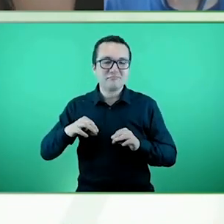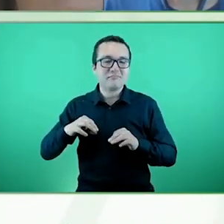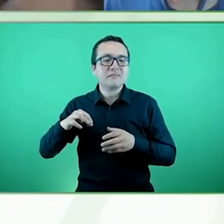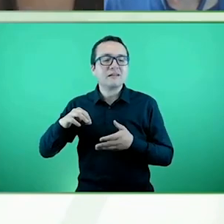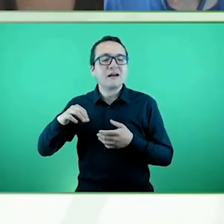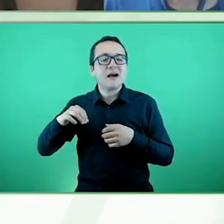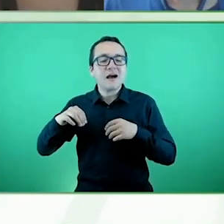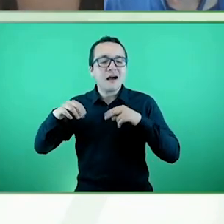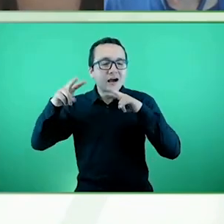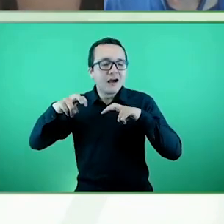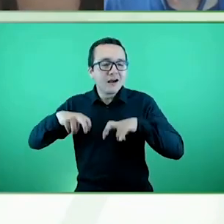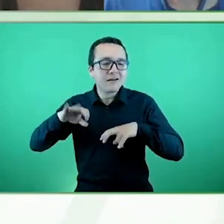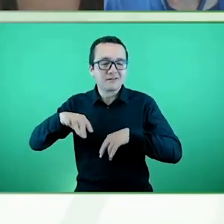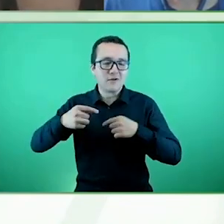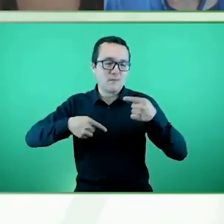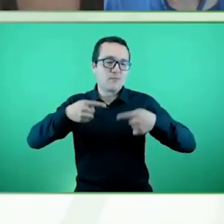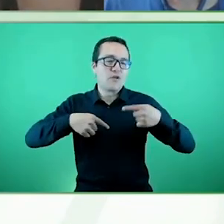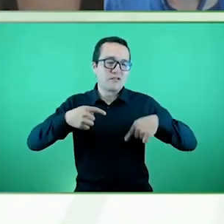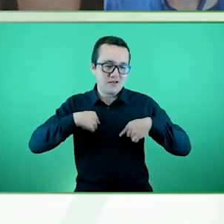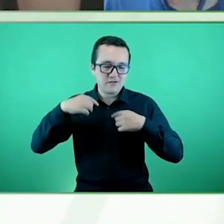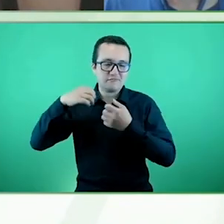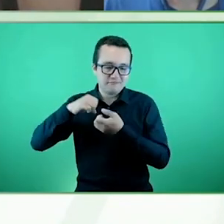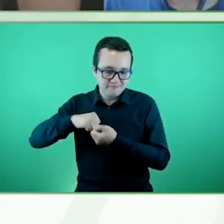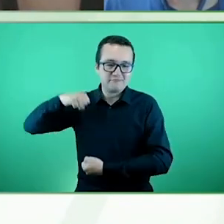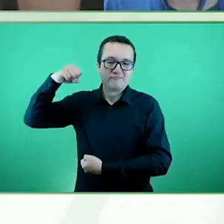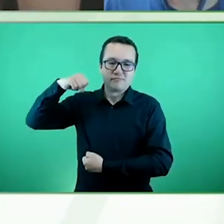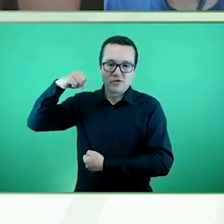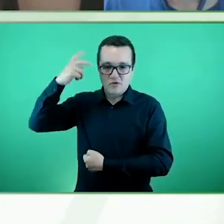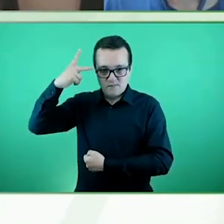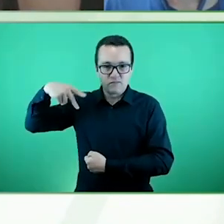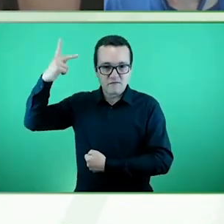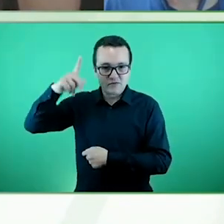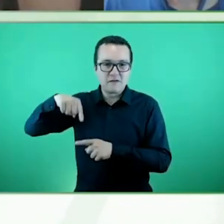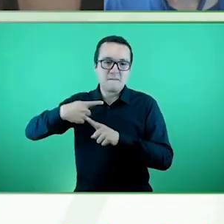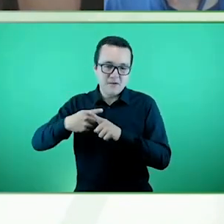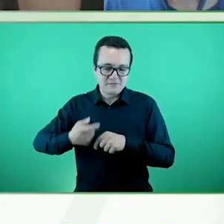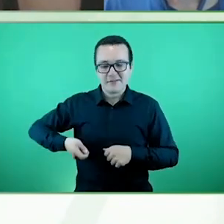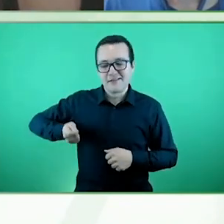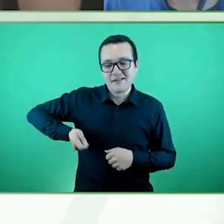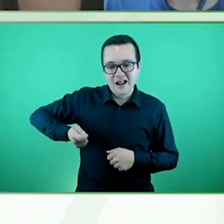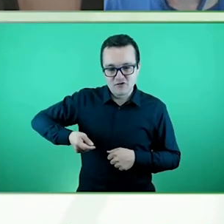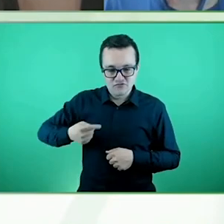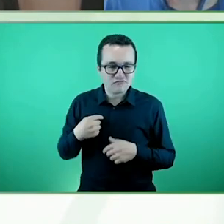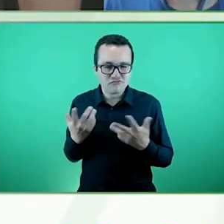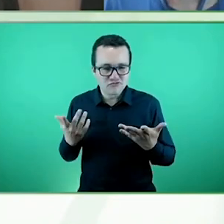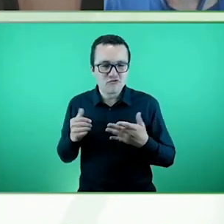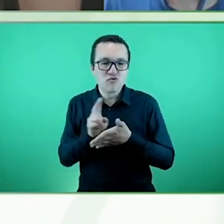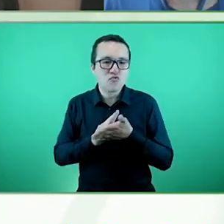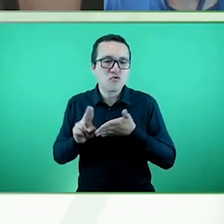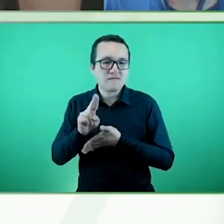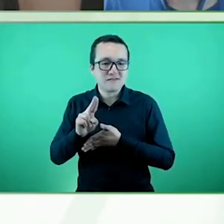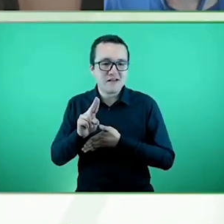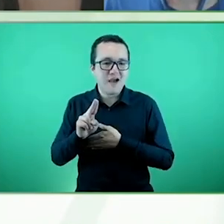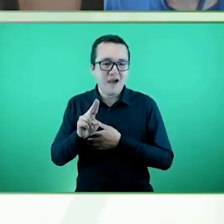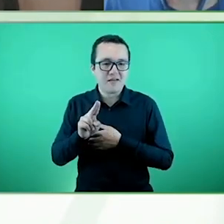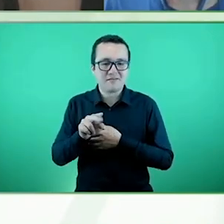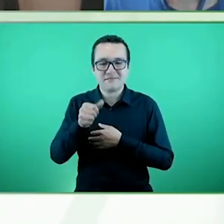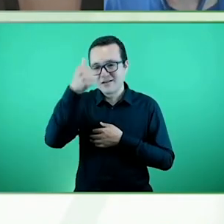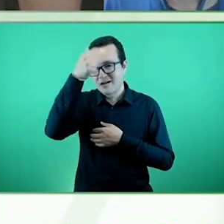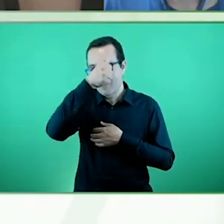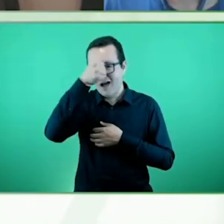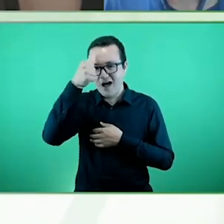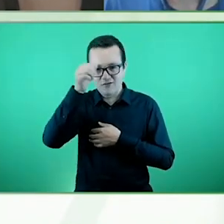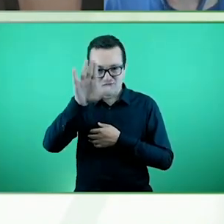también, en ambos casos de la Universidad Católica de Chile, y tengo varios años de experiencia trabajando